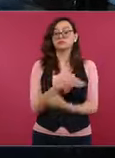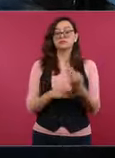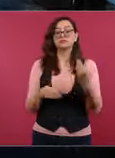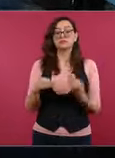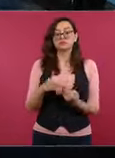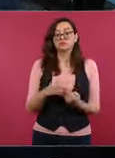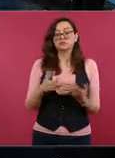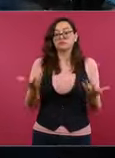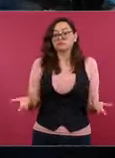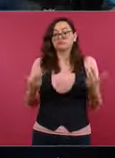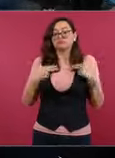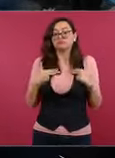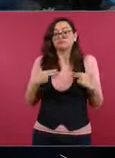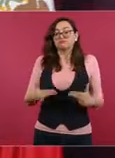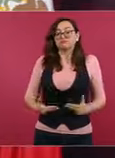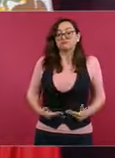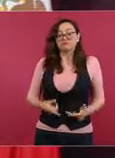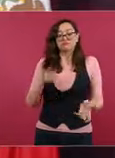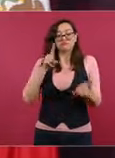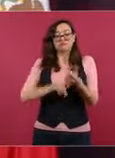tiene que ver con seres humanos.